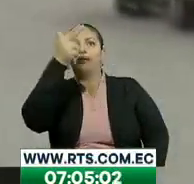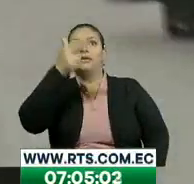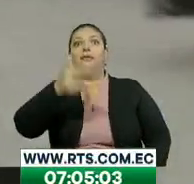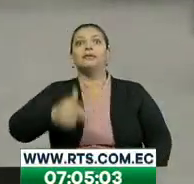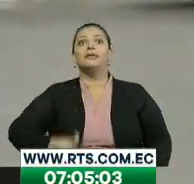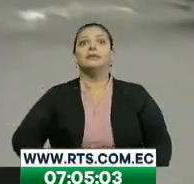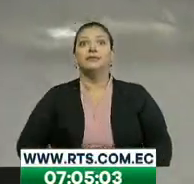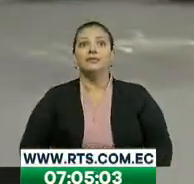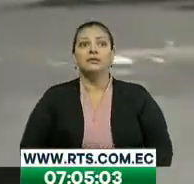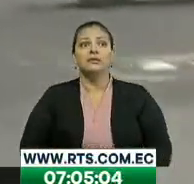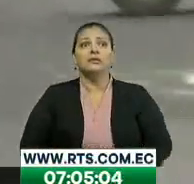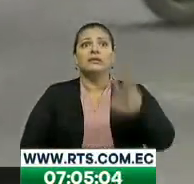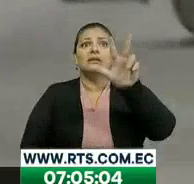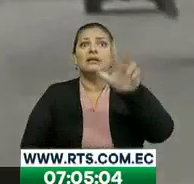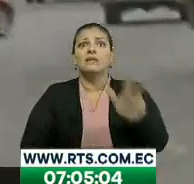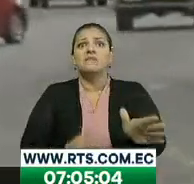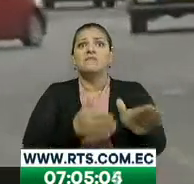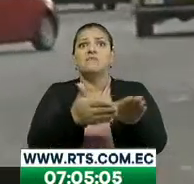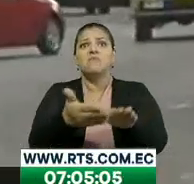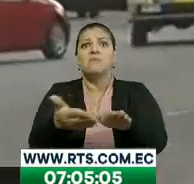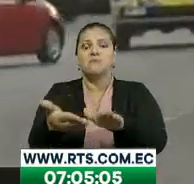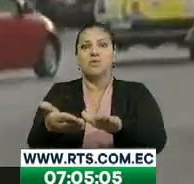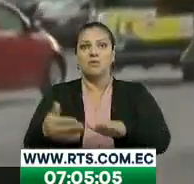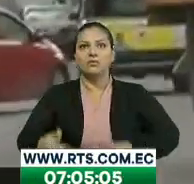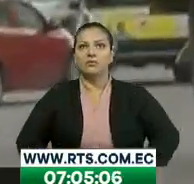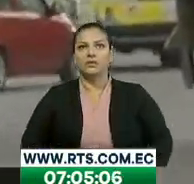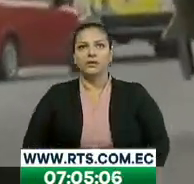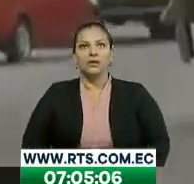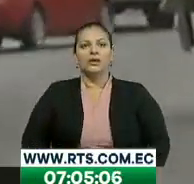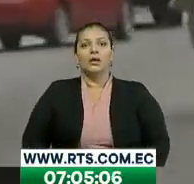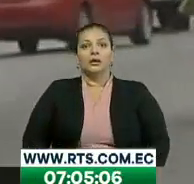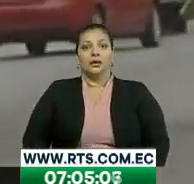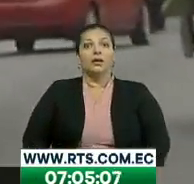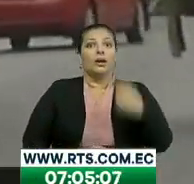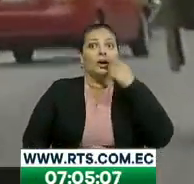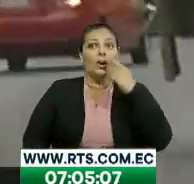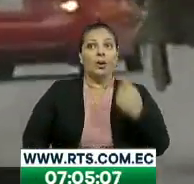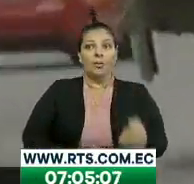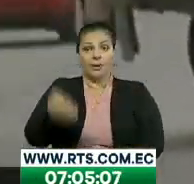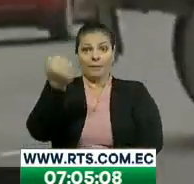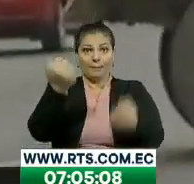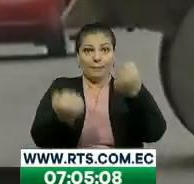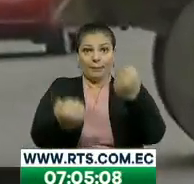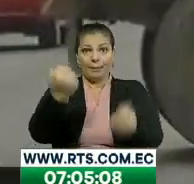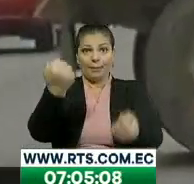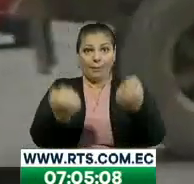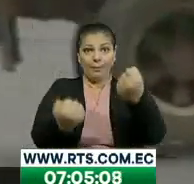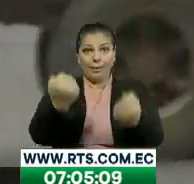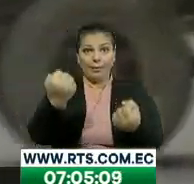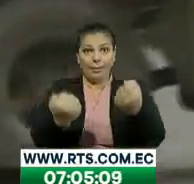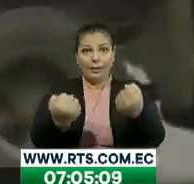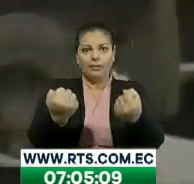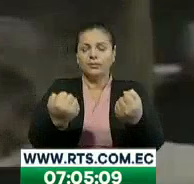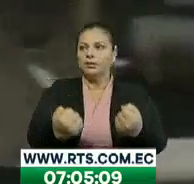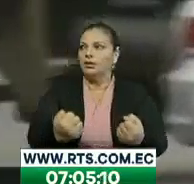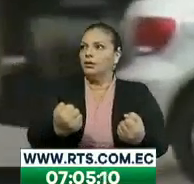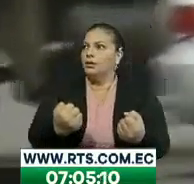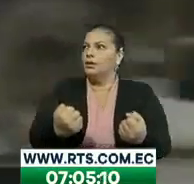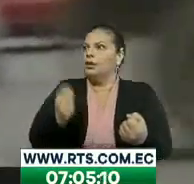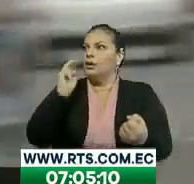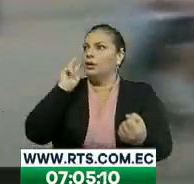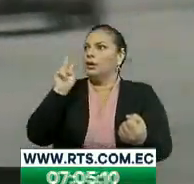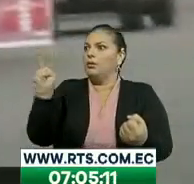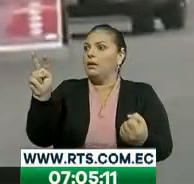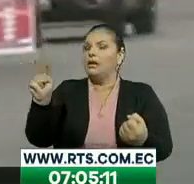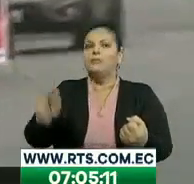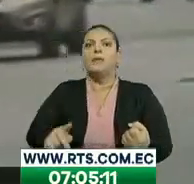adelante, gira a la izquierda, pero hasta allí él pudo seguir con la marcha del automotor. Se baja del carro y deja a las dos personas